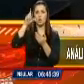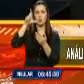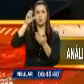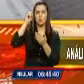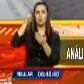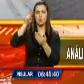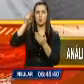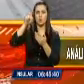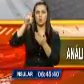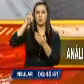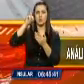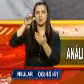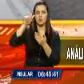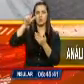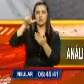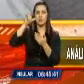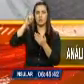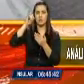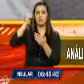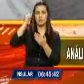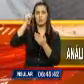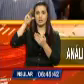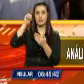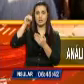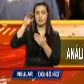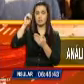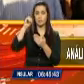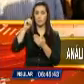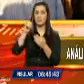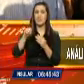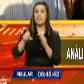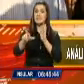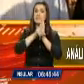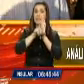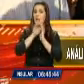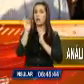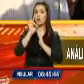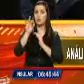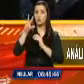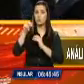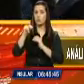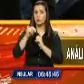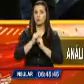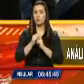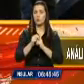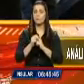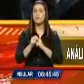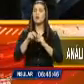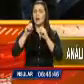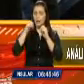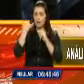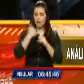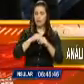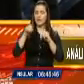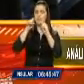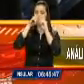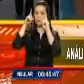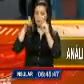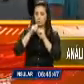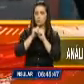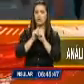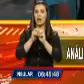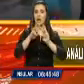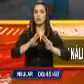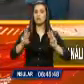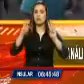caso ilegal o caso terrorista. Hay que preguntar a los filólogos de la ley internacional, a Naciones